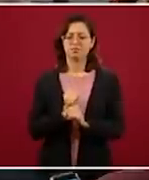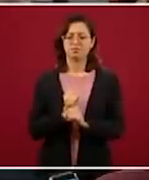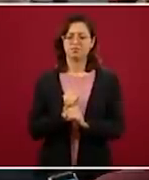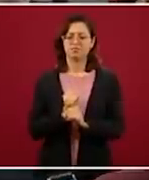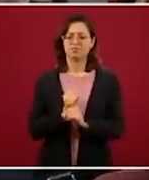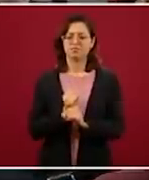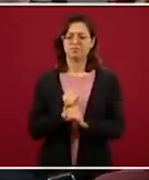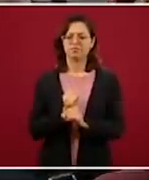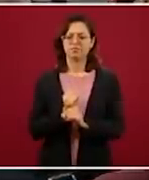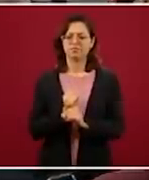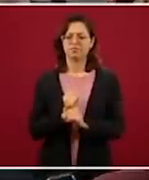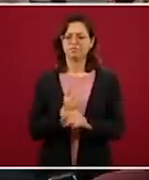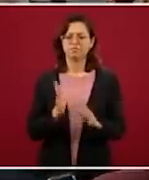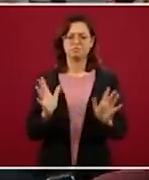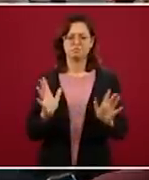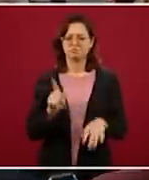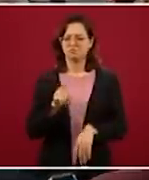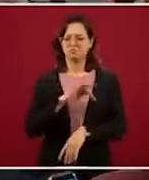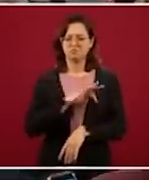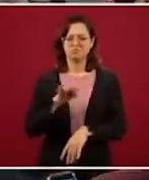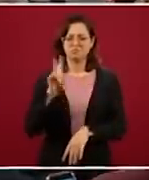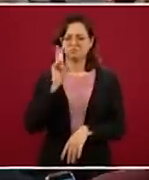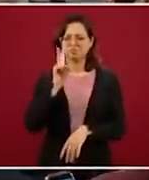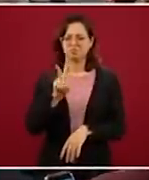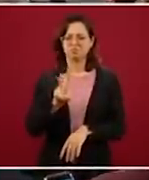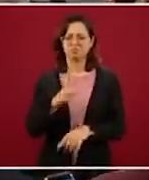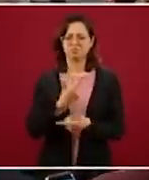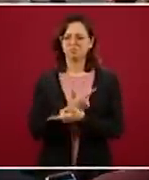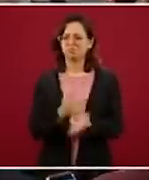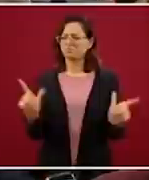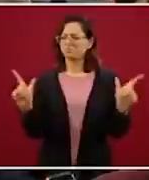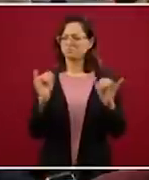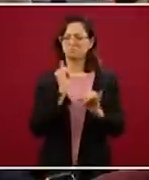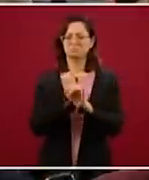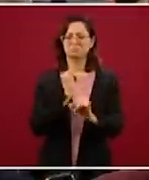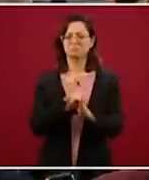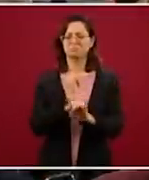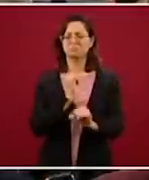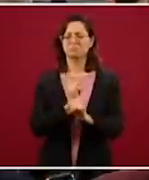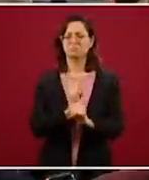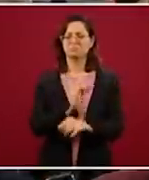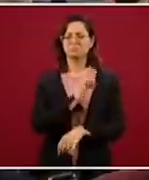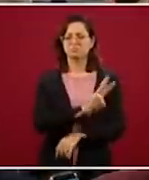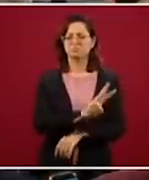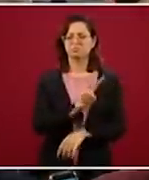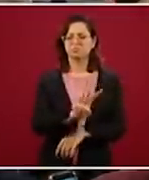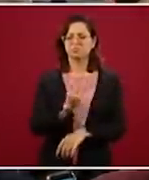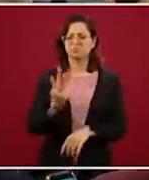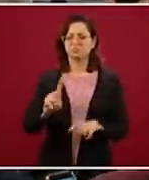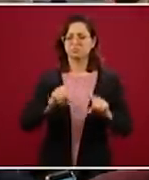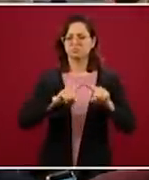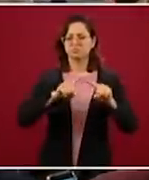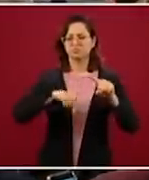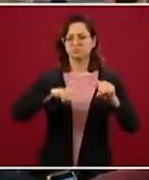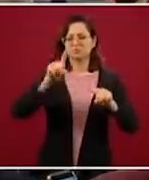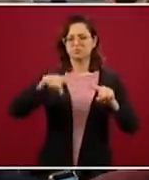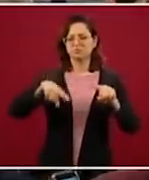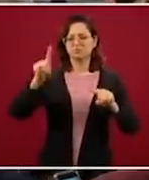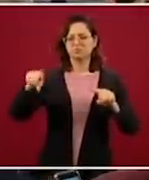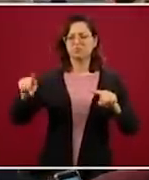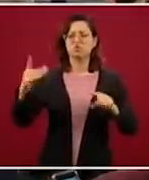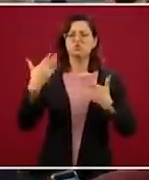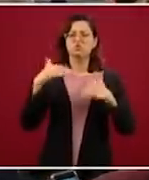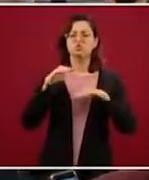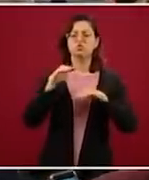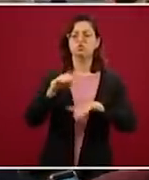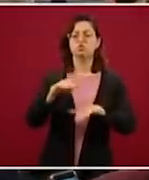en cualquiera de las fuentes que tienen gráfica sobre el